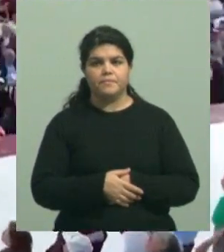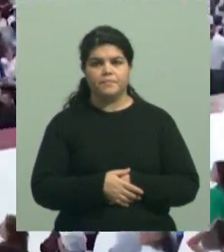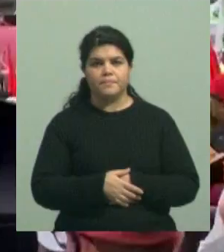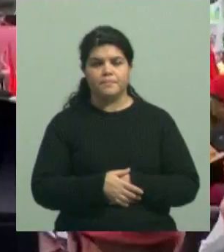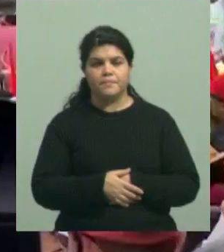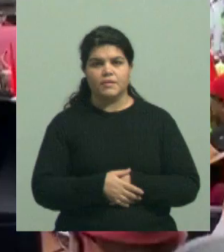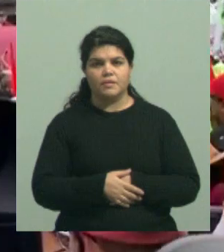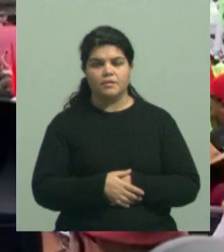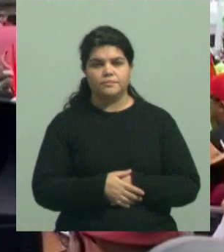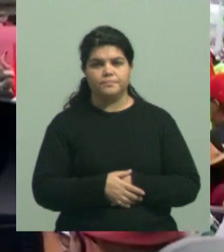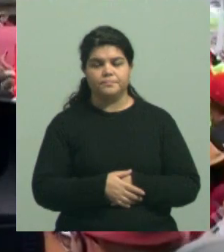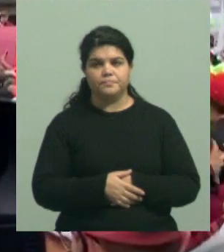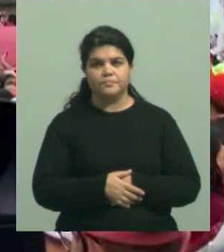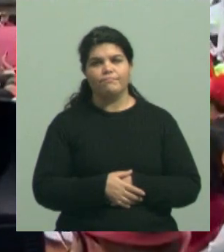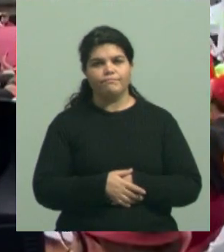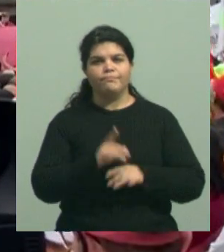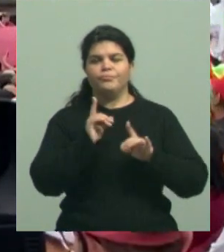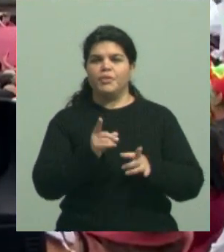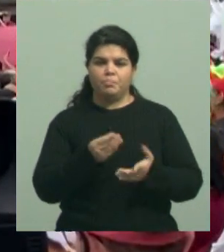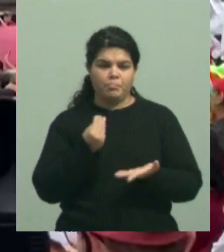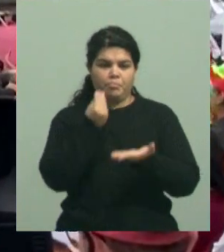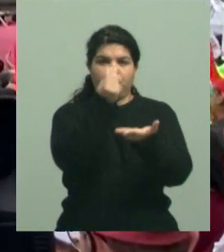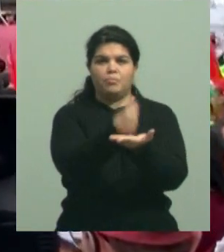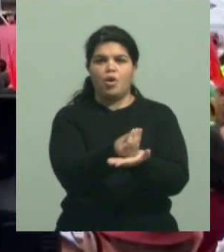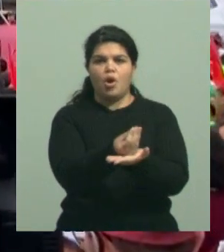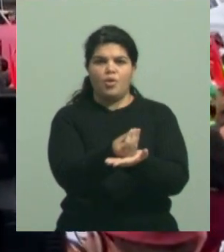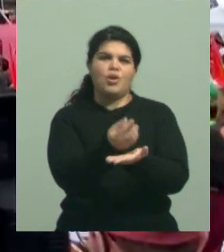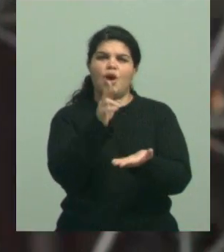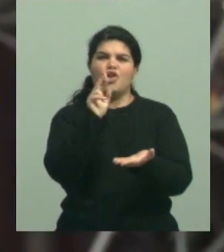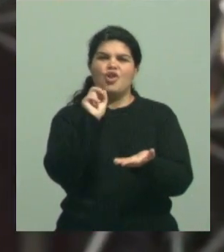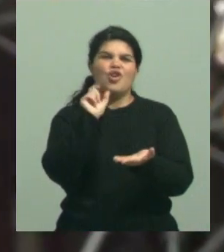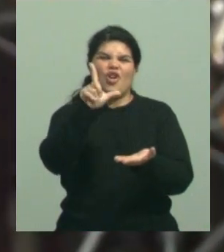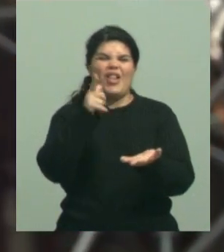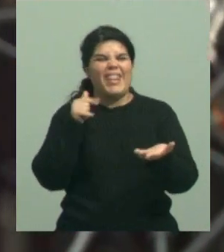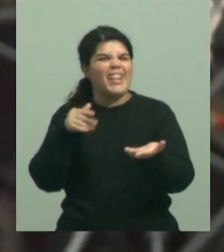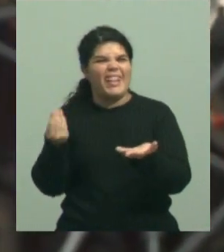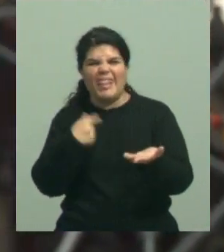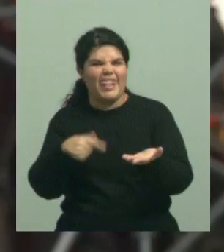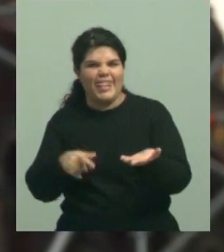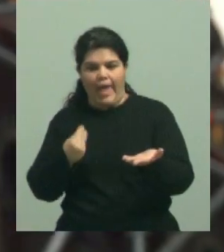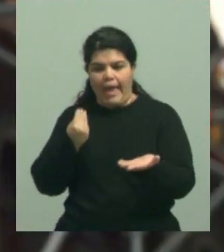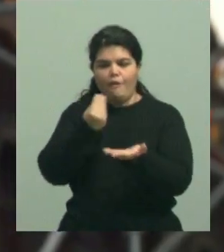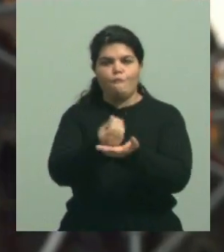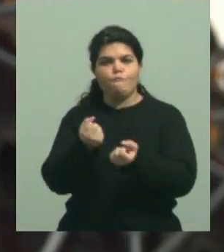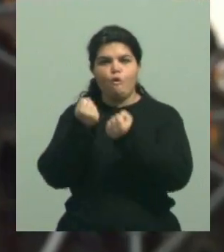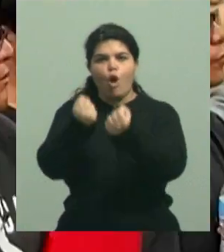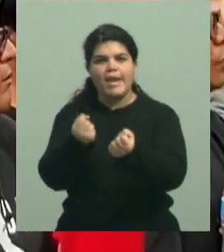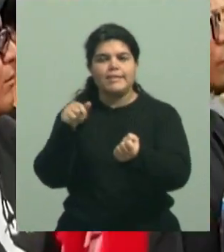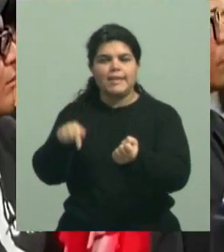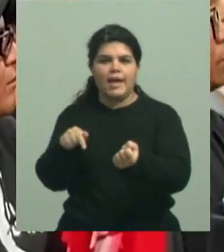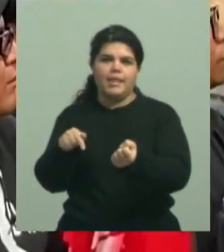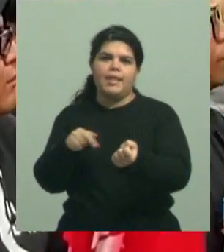de roles históricos de narcoestado en México que no se han podido tampoco terminar